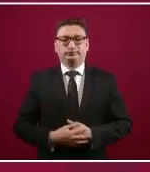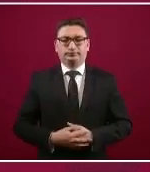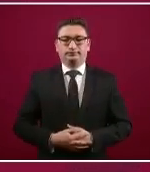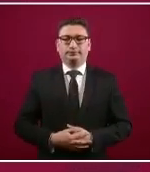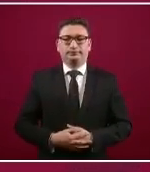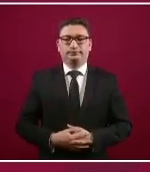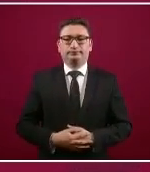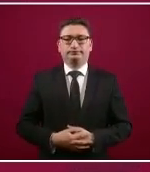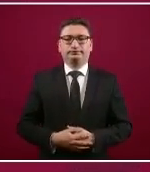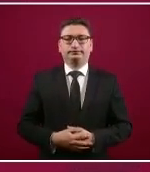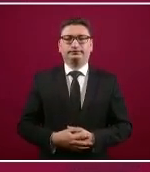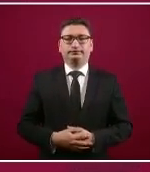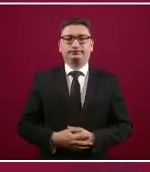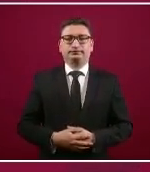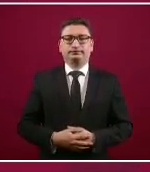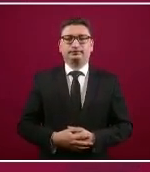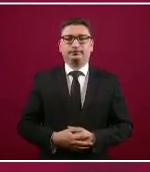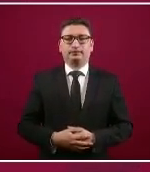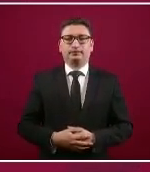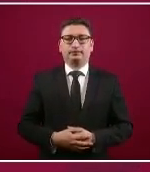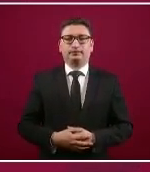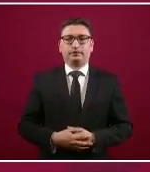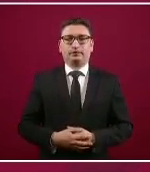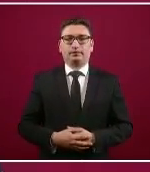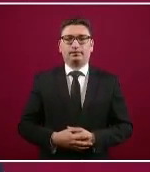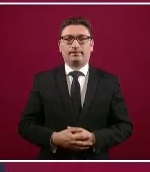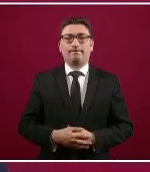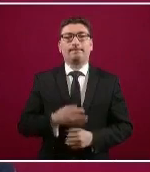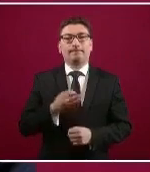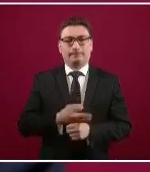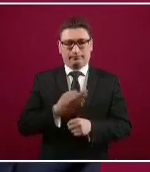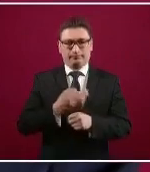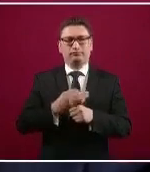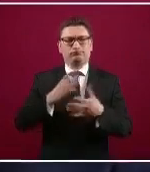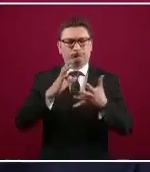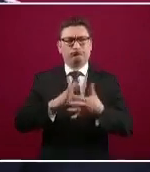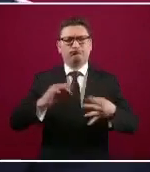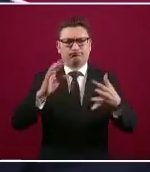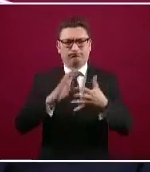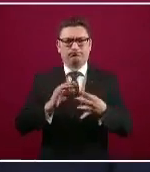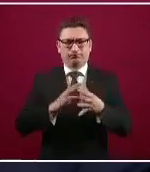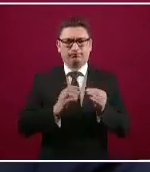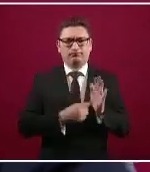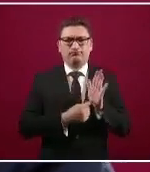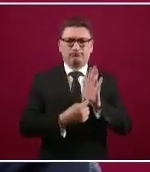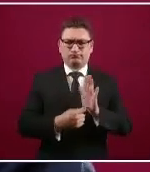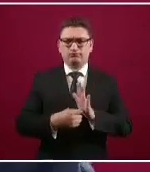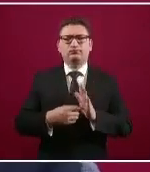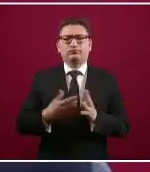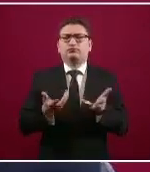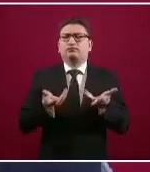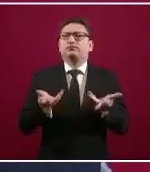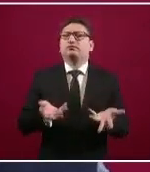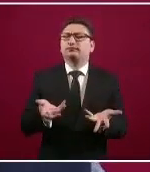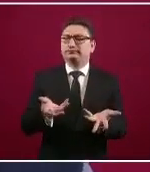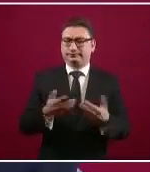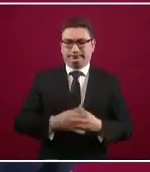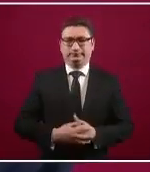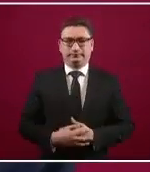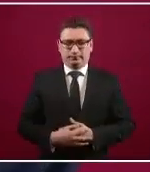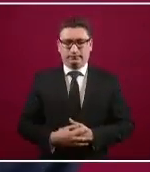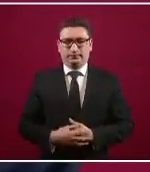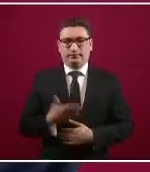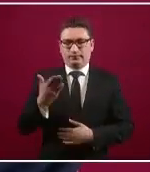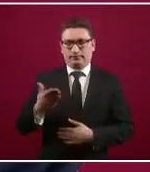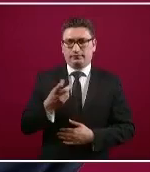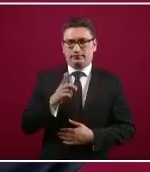va a informar de lo que se está haciendo. Va a participar